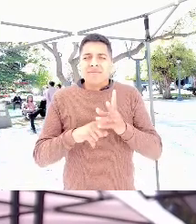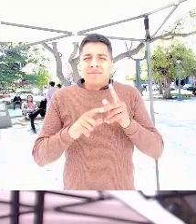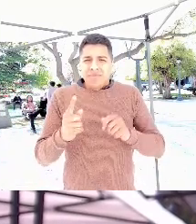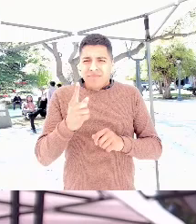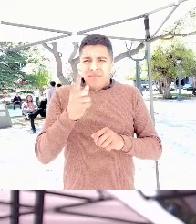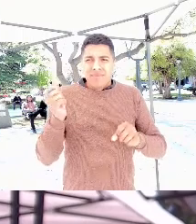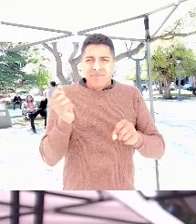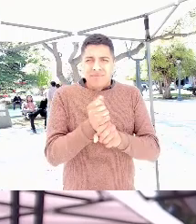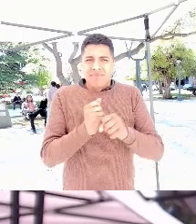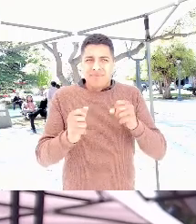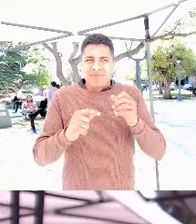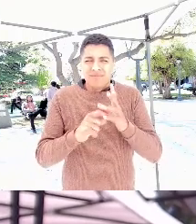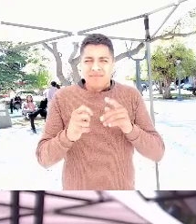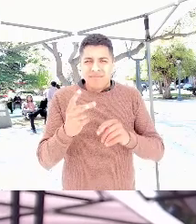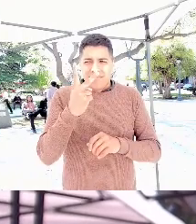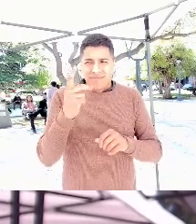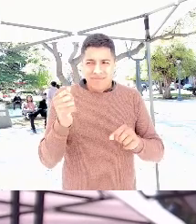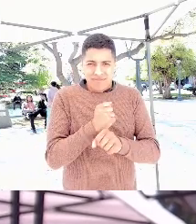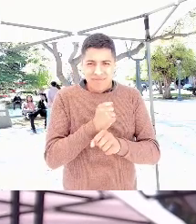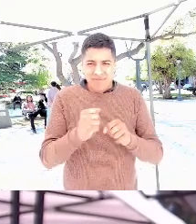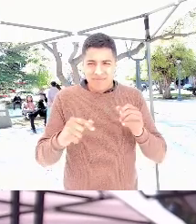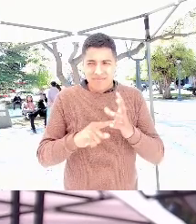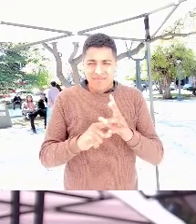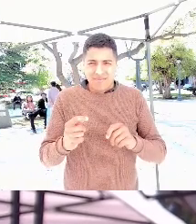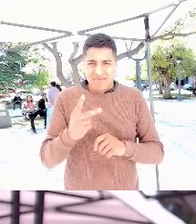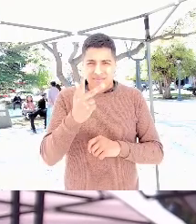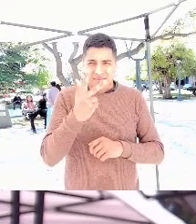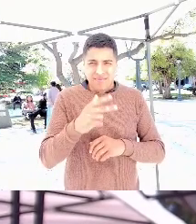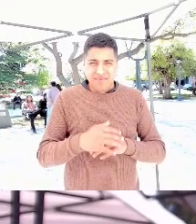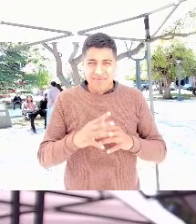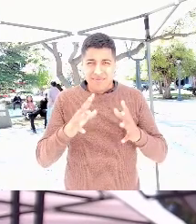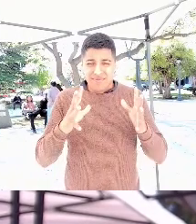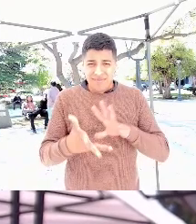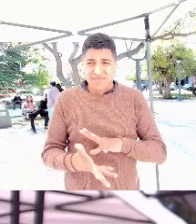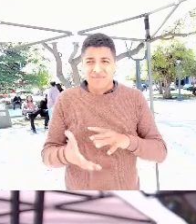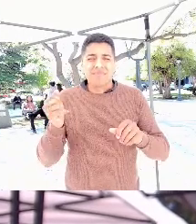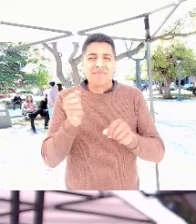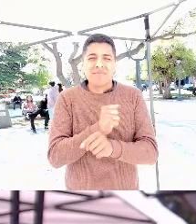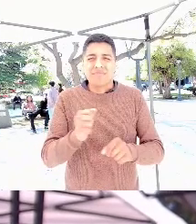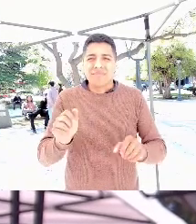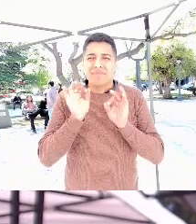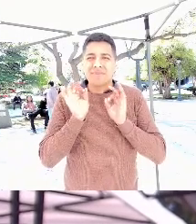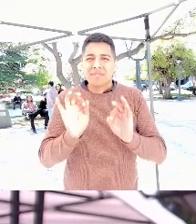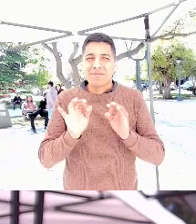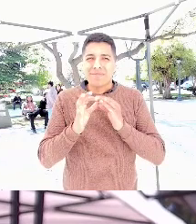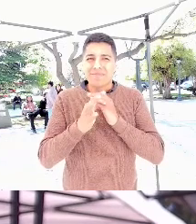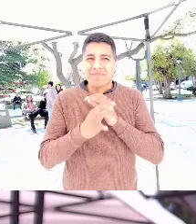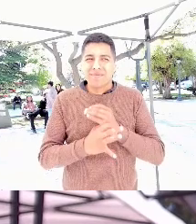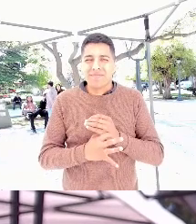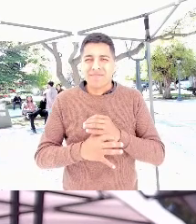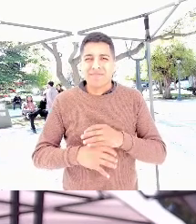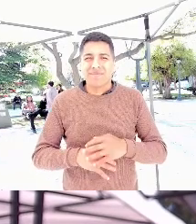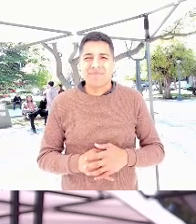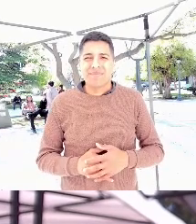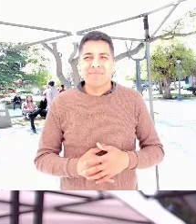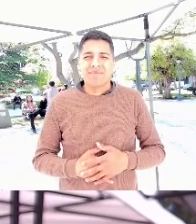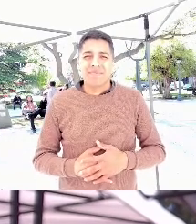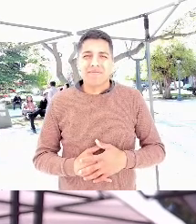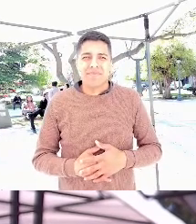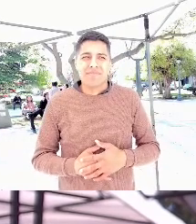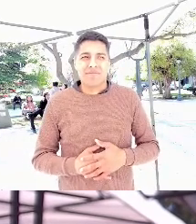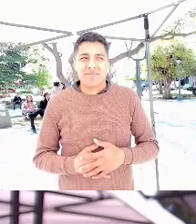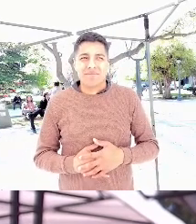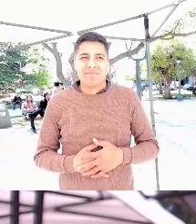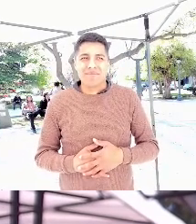Artículo 1. Aprobado. Artículo 2. Aprobado. Artículo 3, de forma. Aprobado en general y en particular el